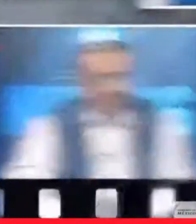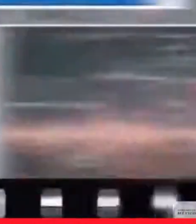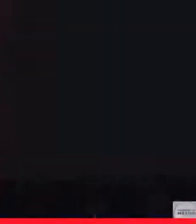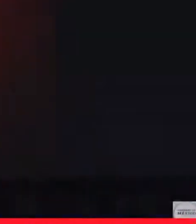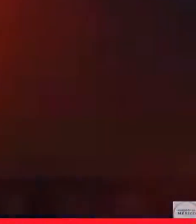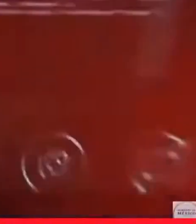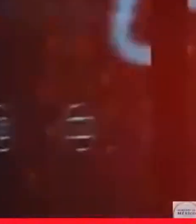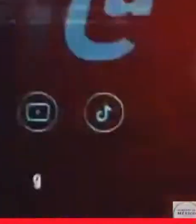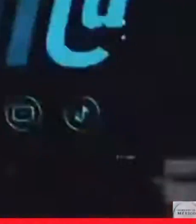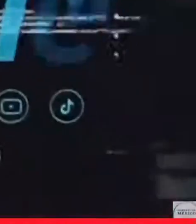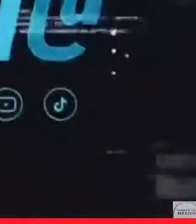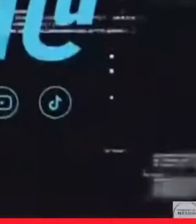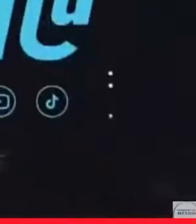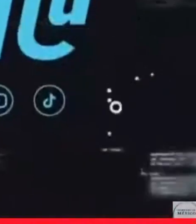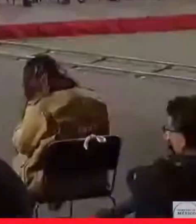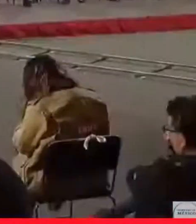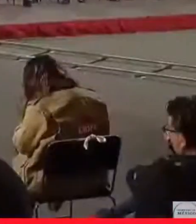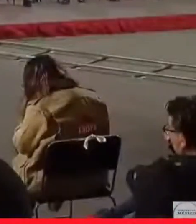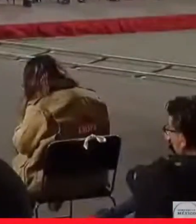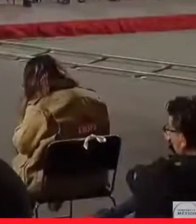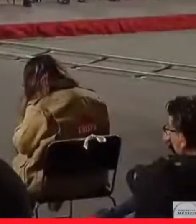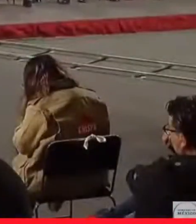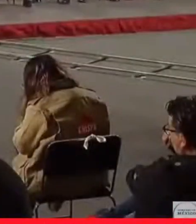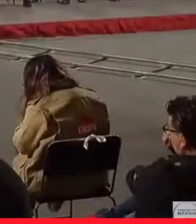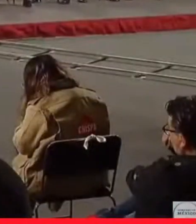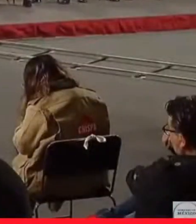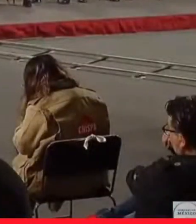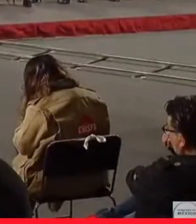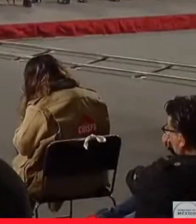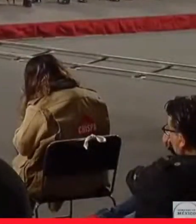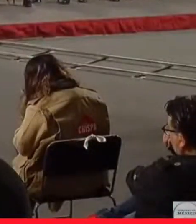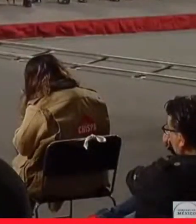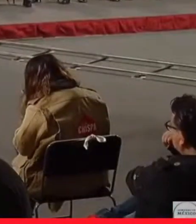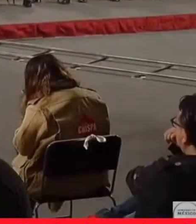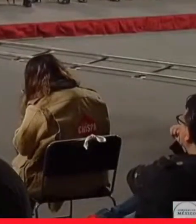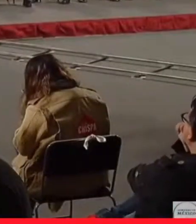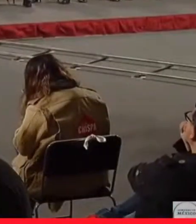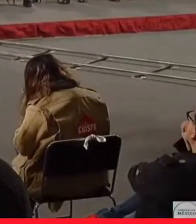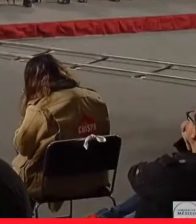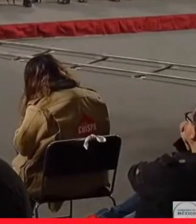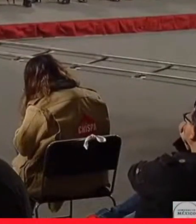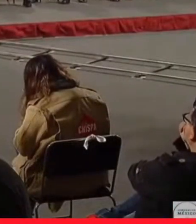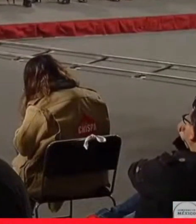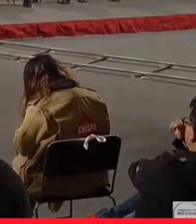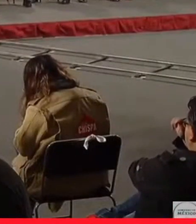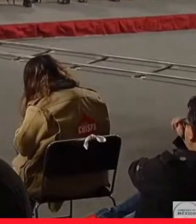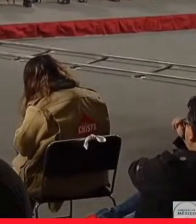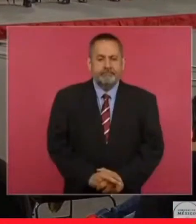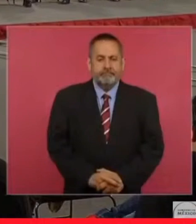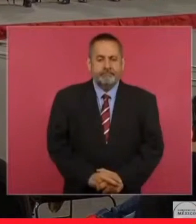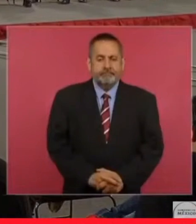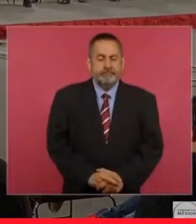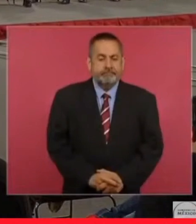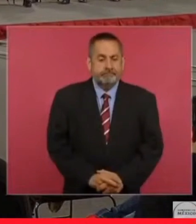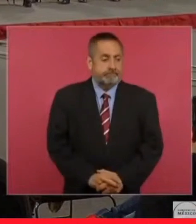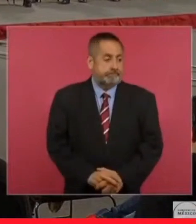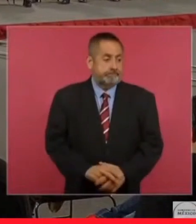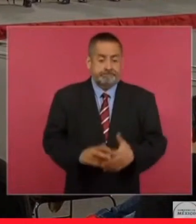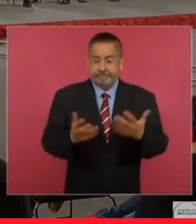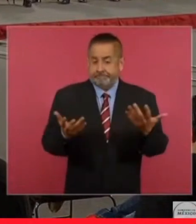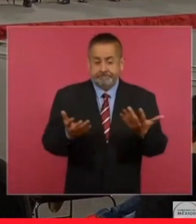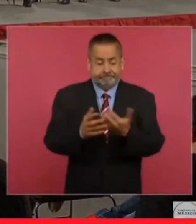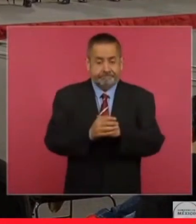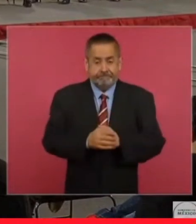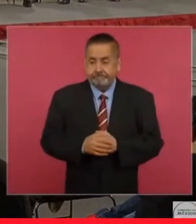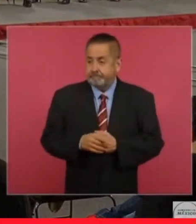citó. Infodemia. Bueno, concluir que la autoridad ya informó que